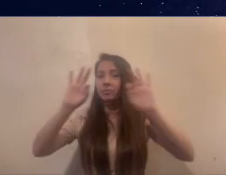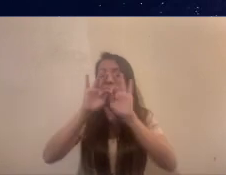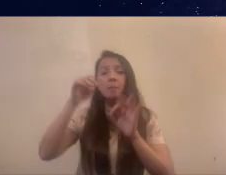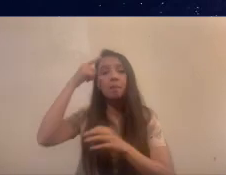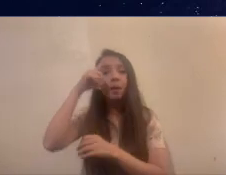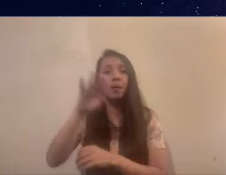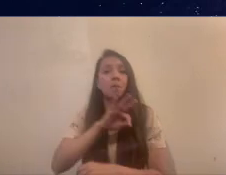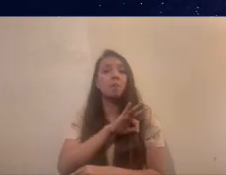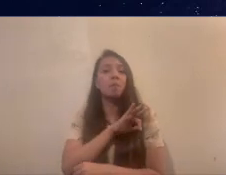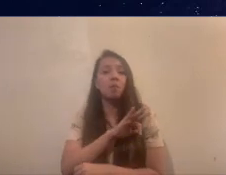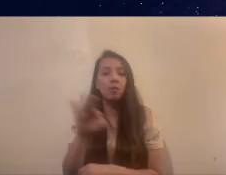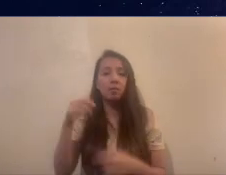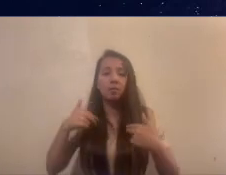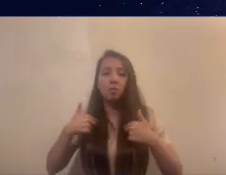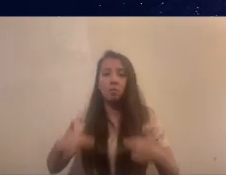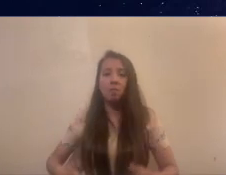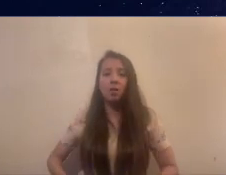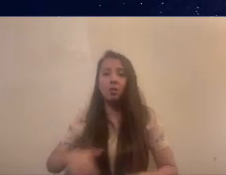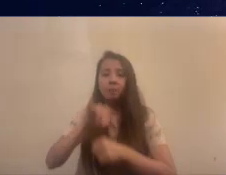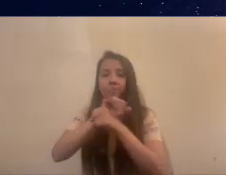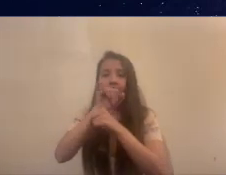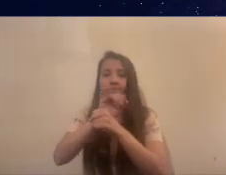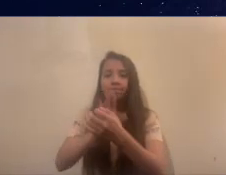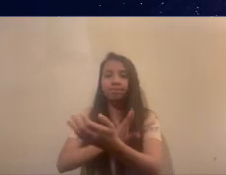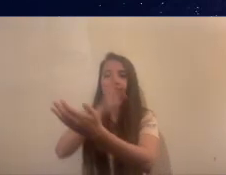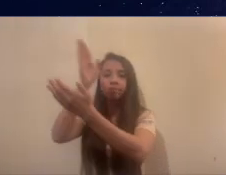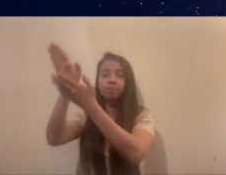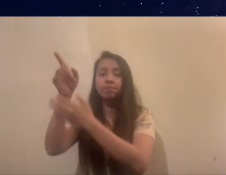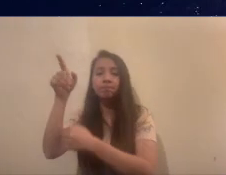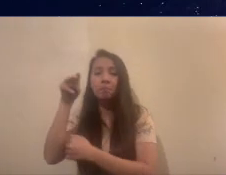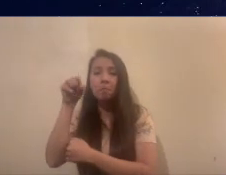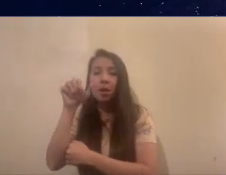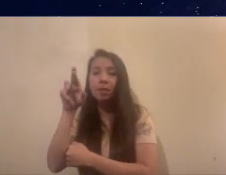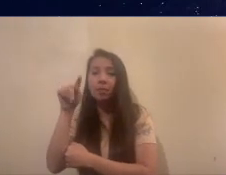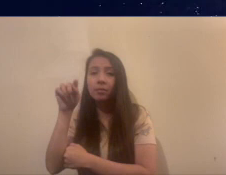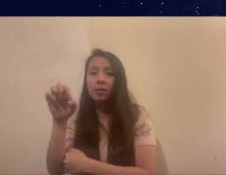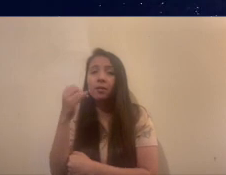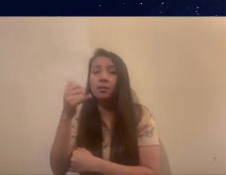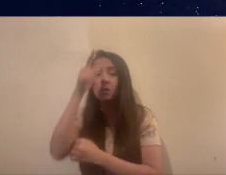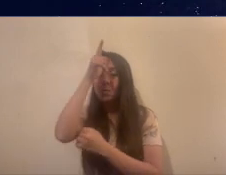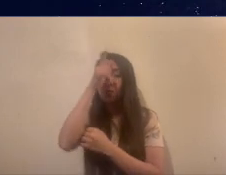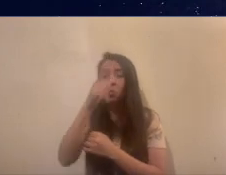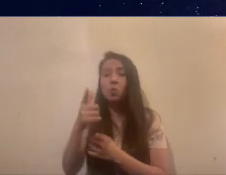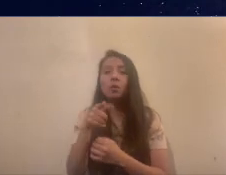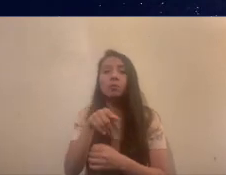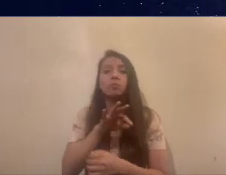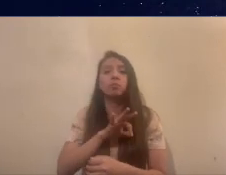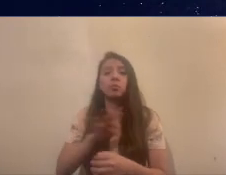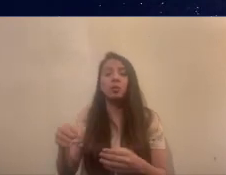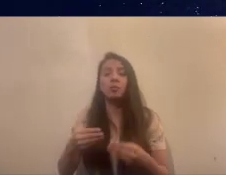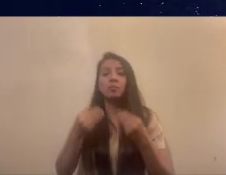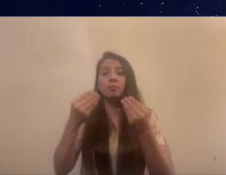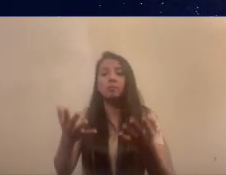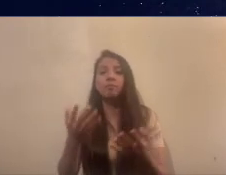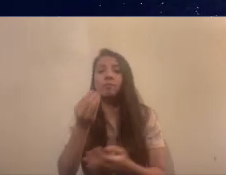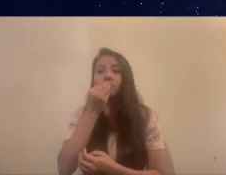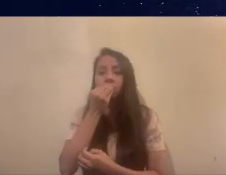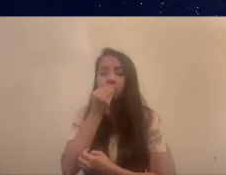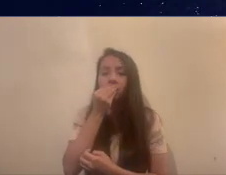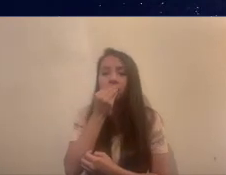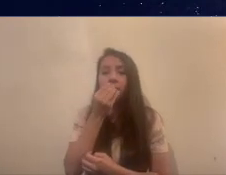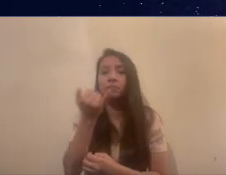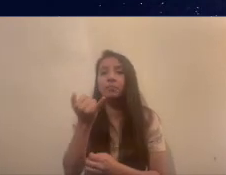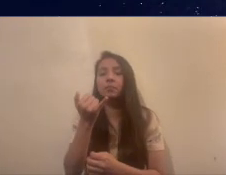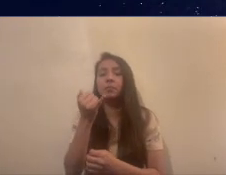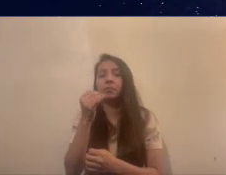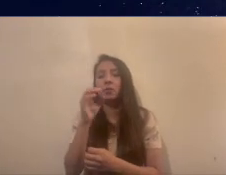al permitir a los humanos explorar distintos destinos como Marte y la Luna. Proveerán alimento, oxígeno y hasta buen humor